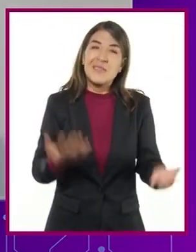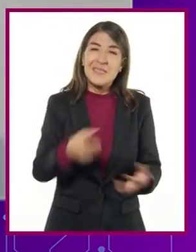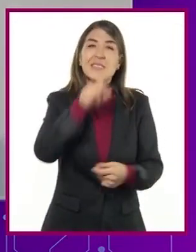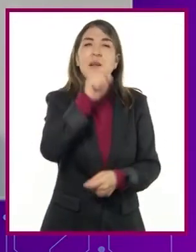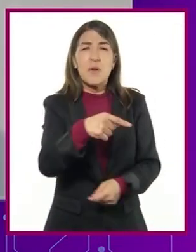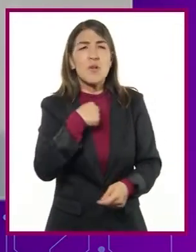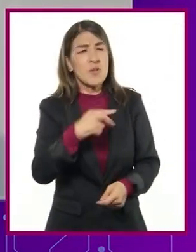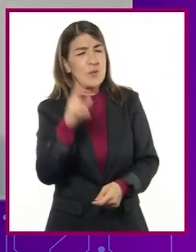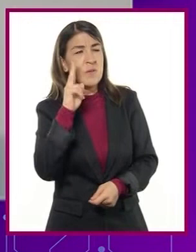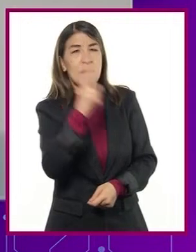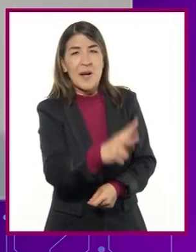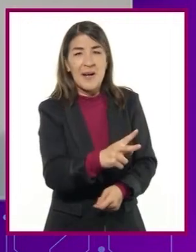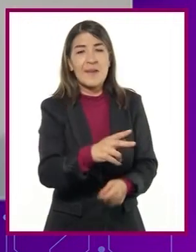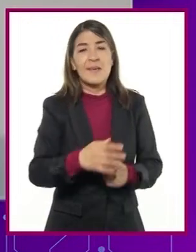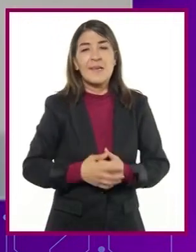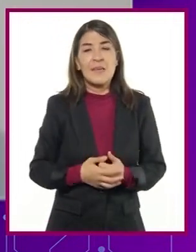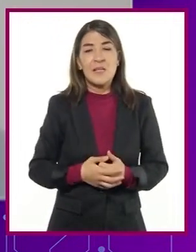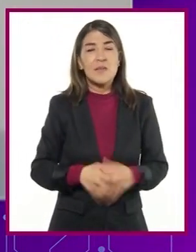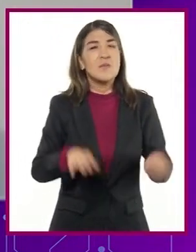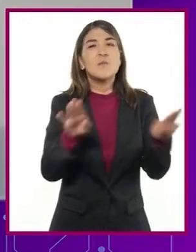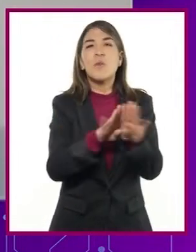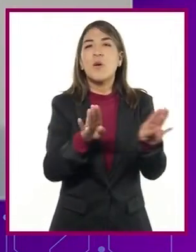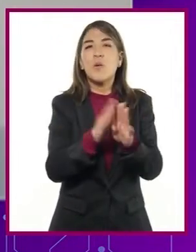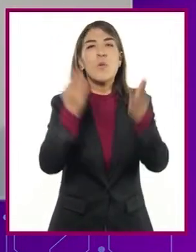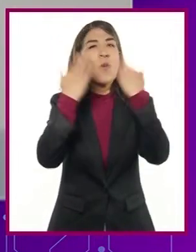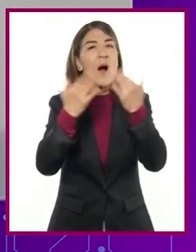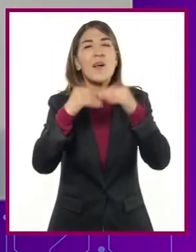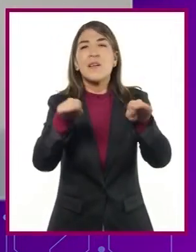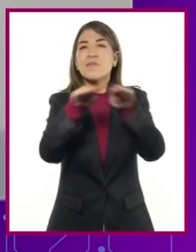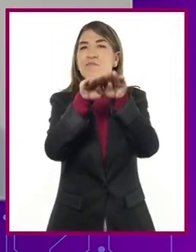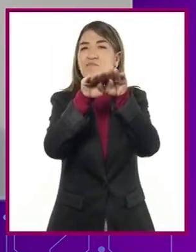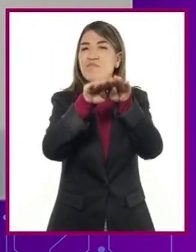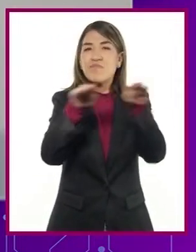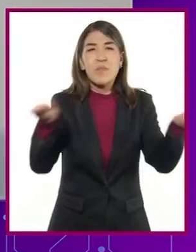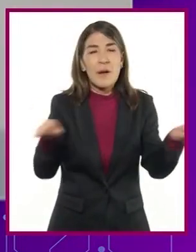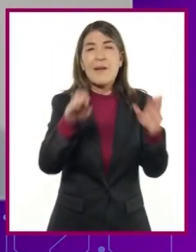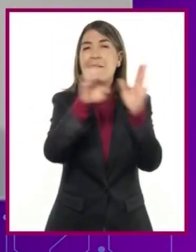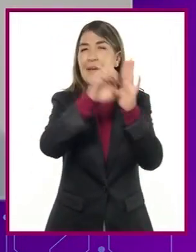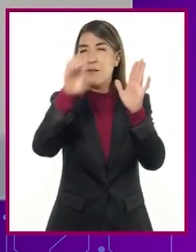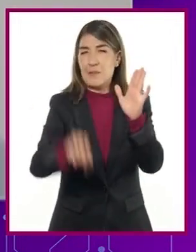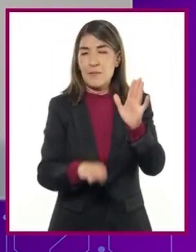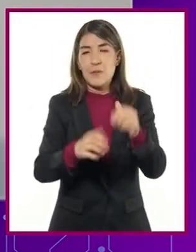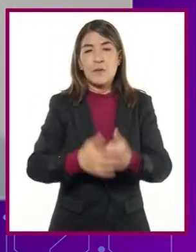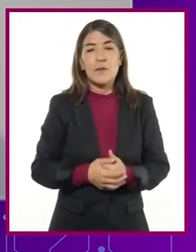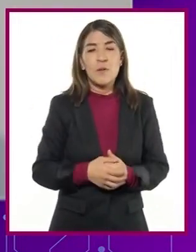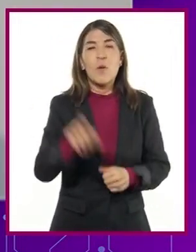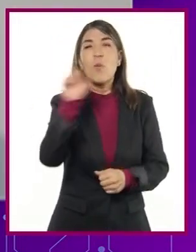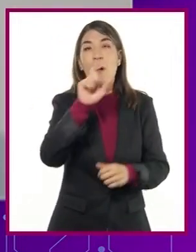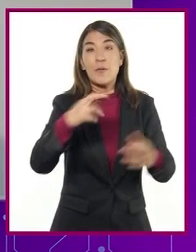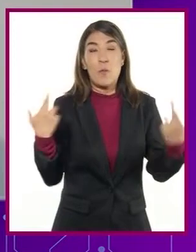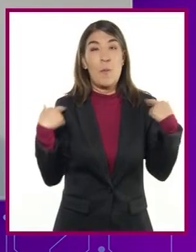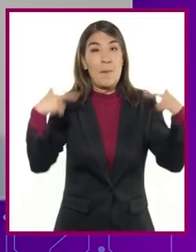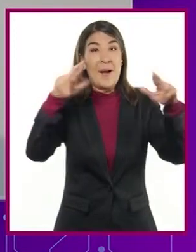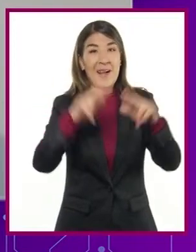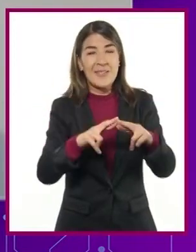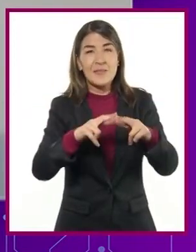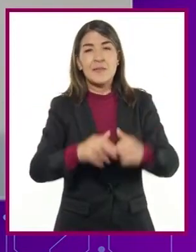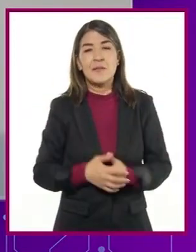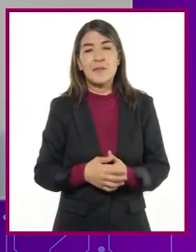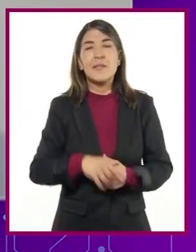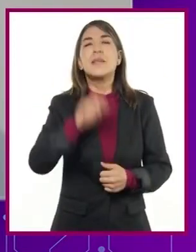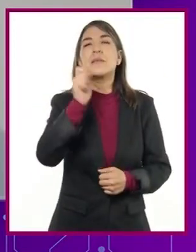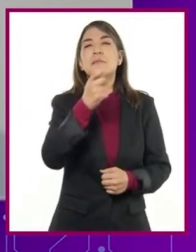también he visto casos donde no se ejerce la imparcialidad. Por ejemplo, cuando un docente tiene lo que